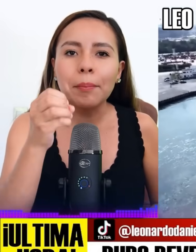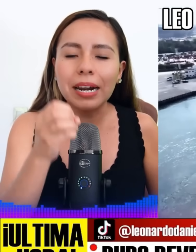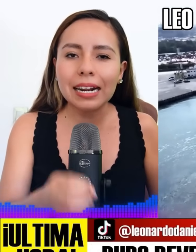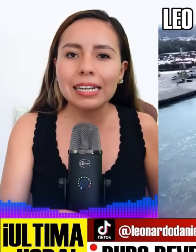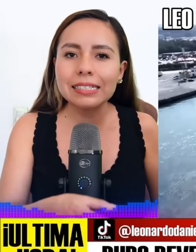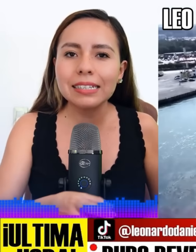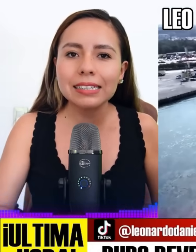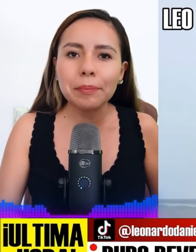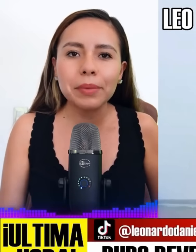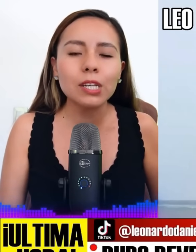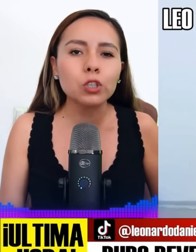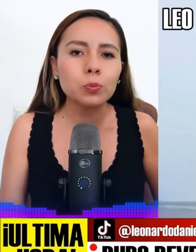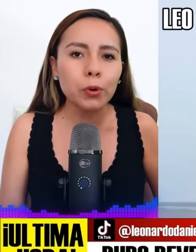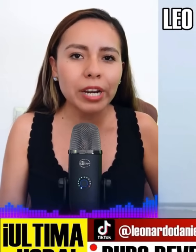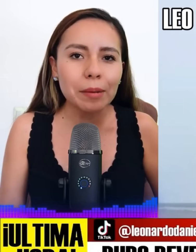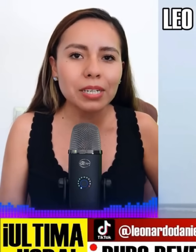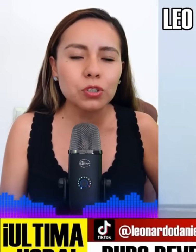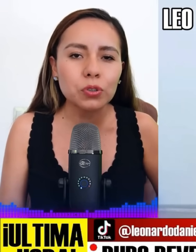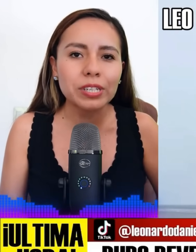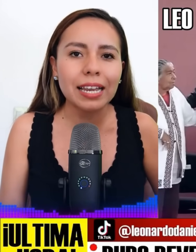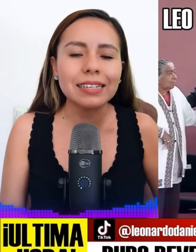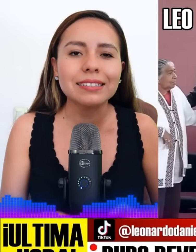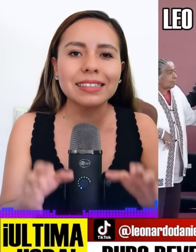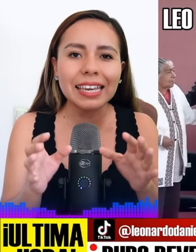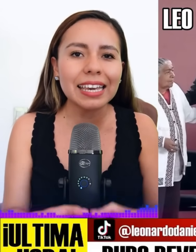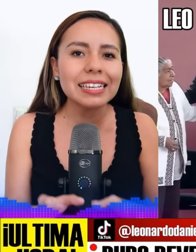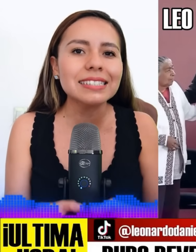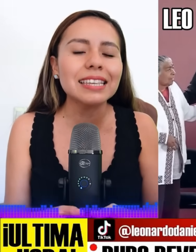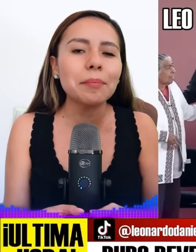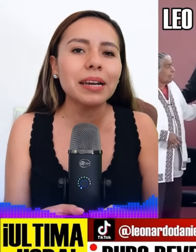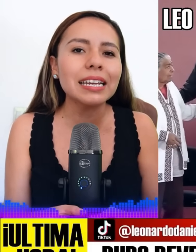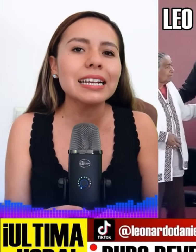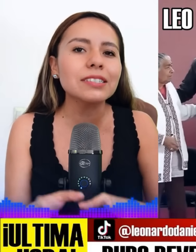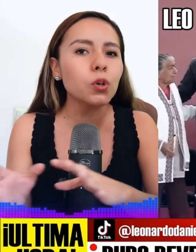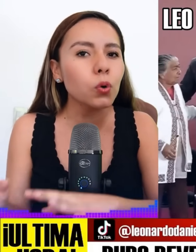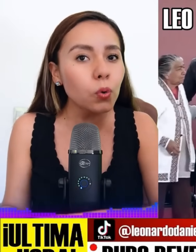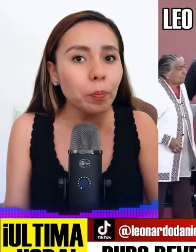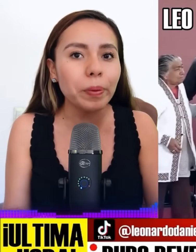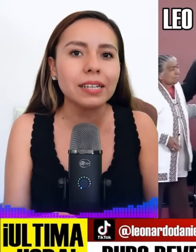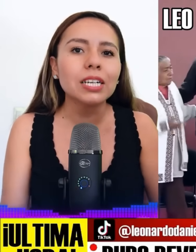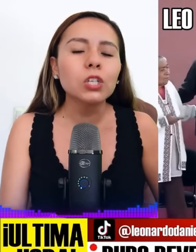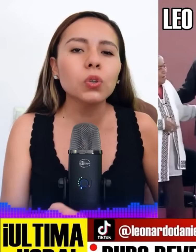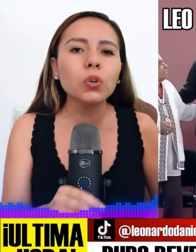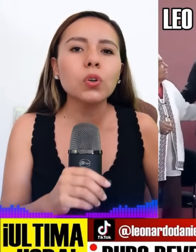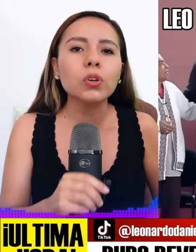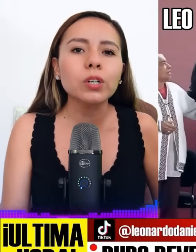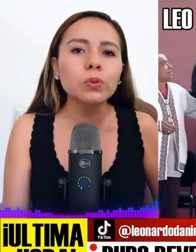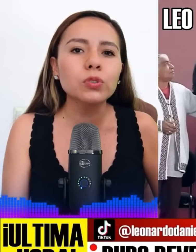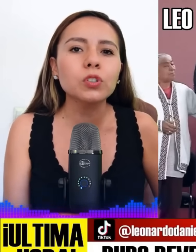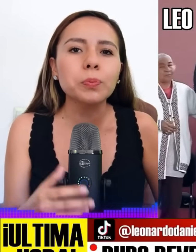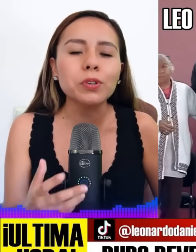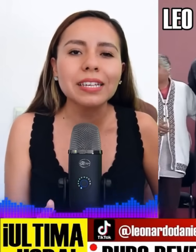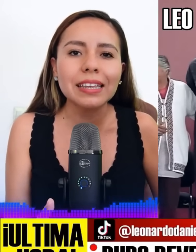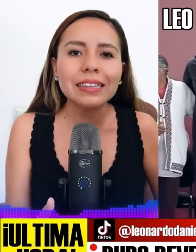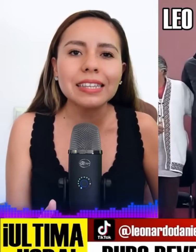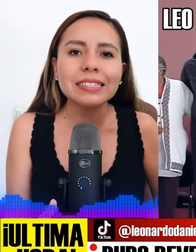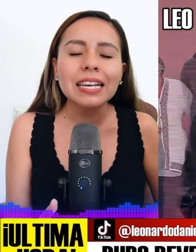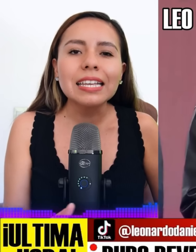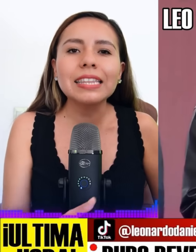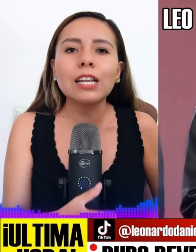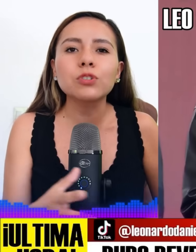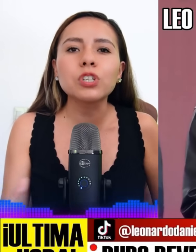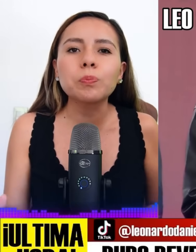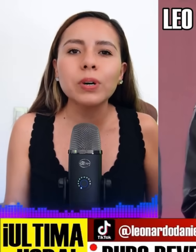país, para realizar también los programas sociales. De esta manera se ocupan todos los recursos